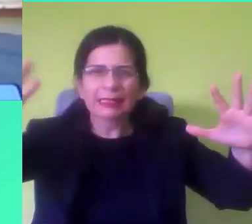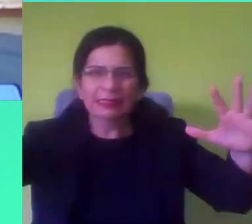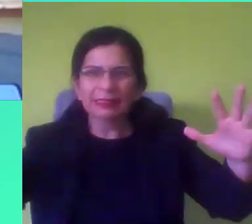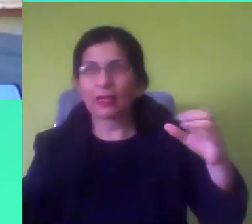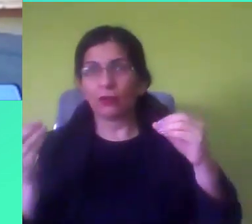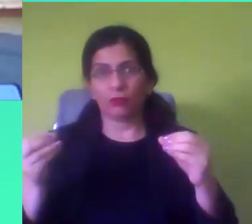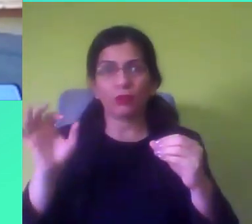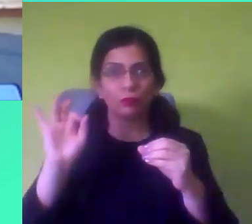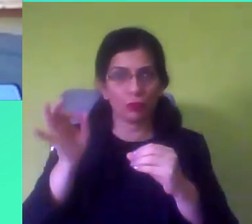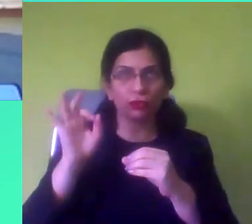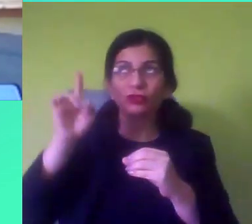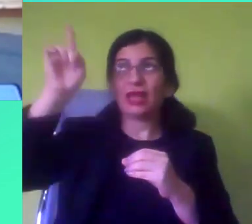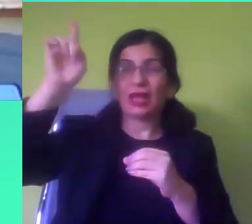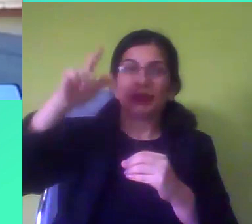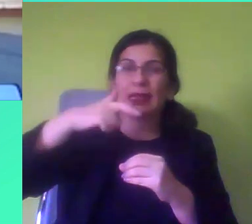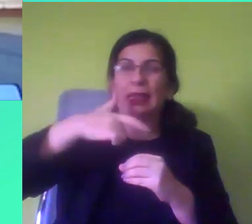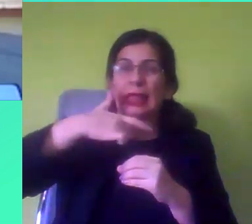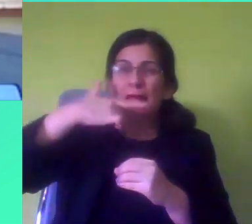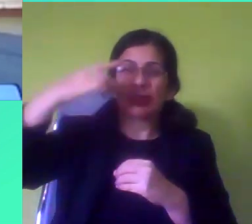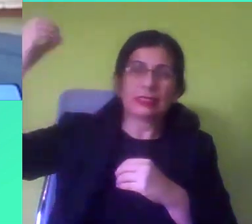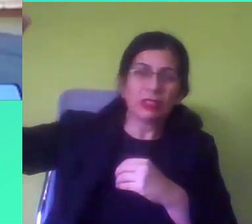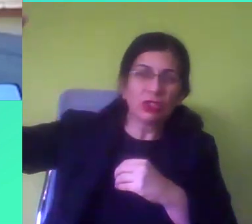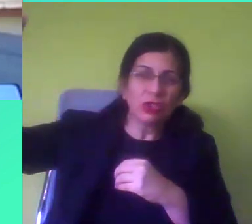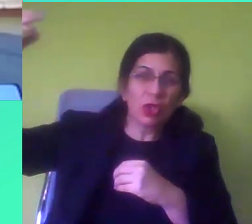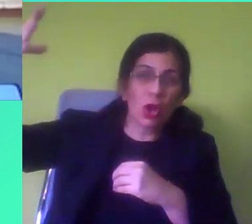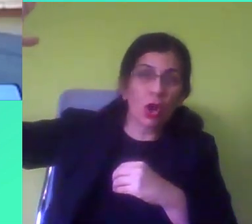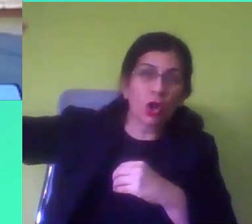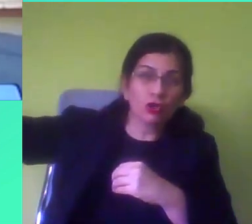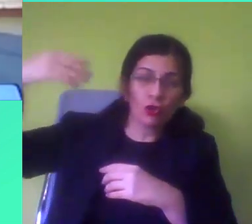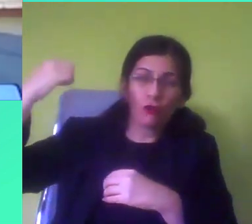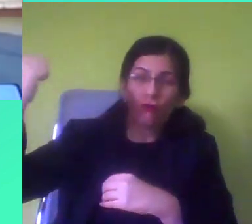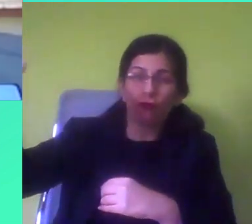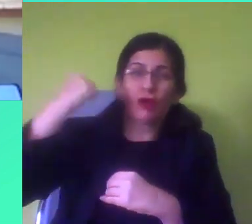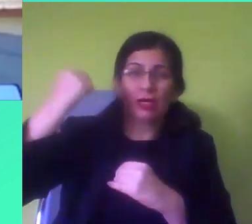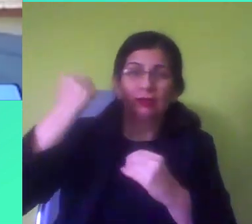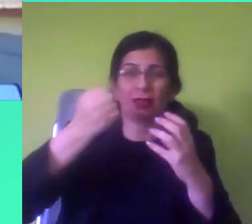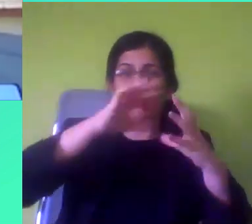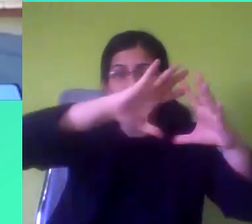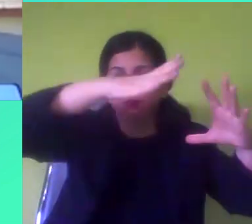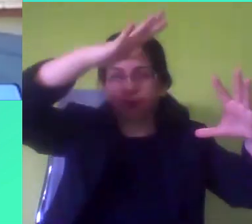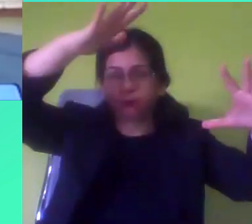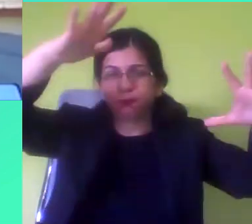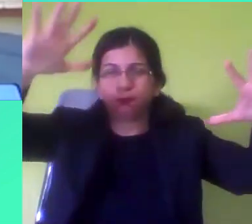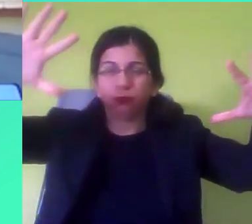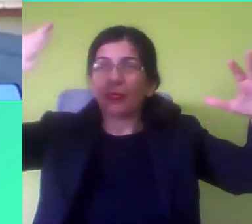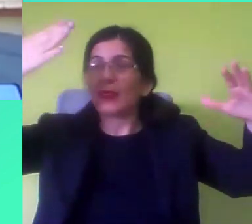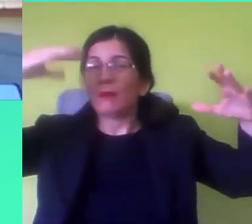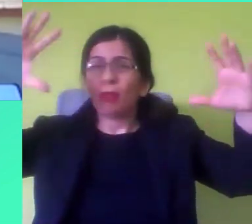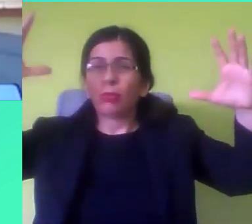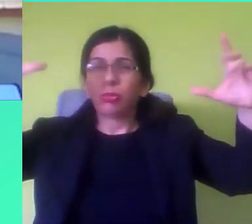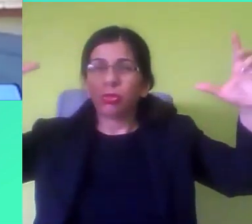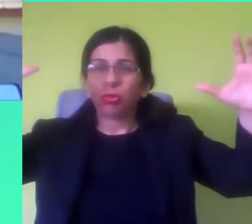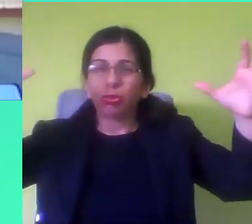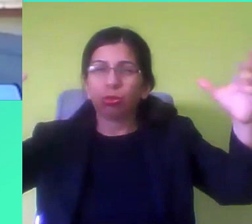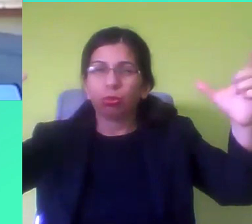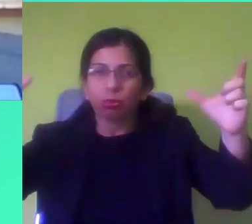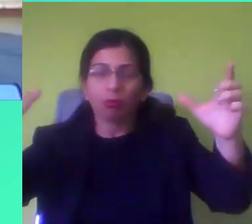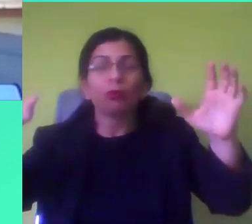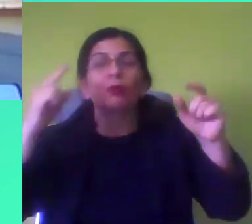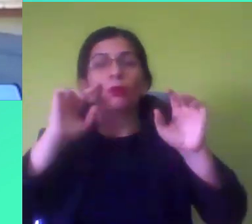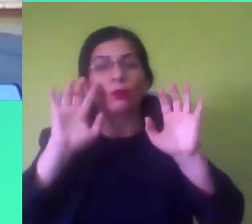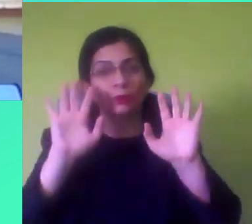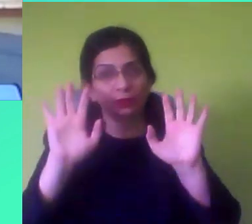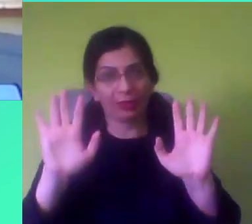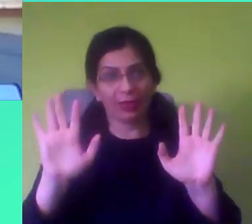implica mayor calor, mayor cantidad de energía para derretir los glaciares, por lo tanto, menor cantidad de glaciares. Entonces, lo